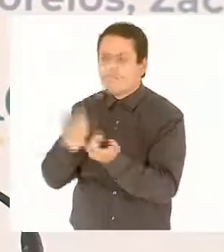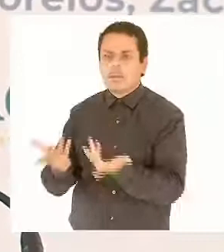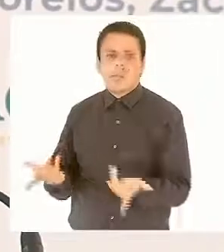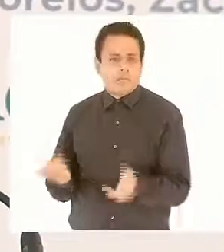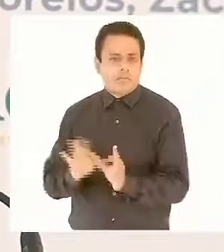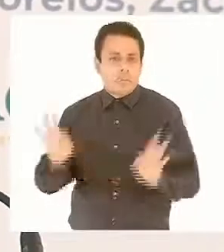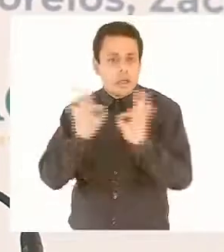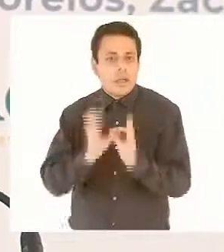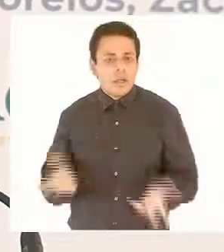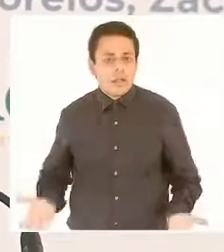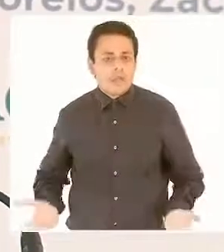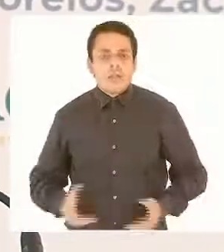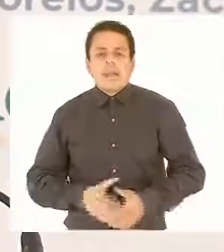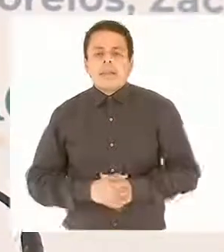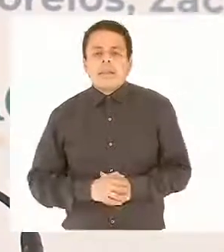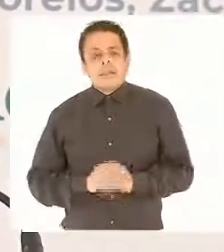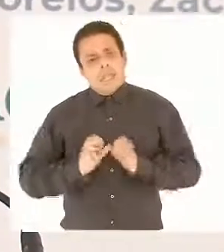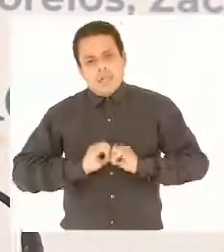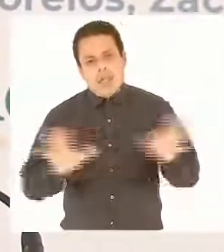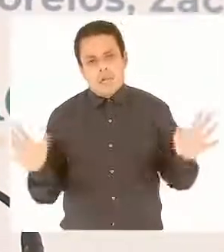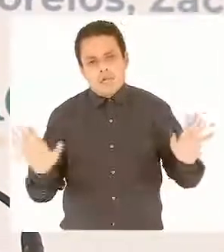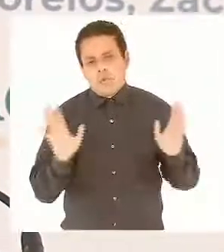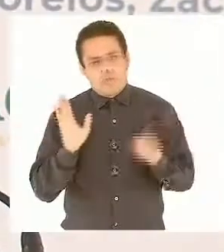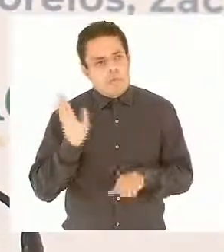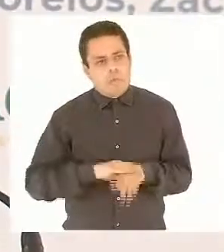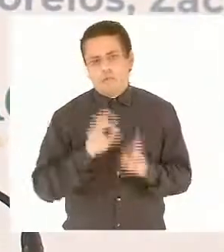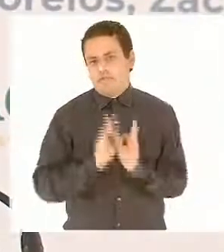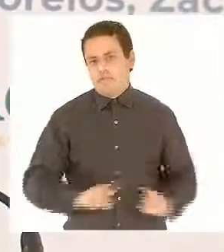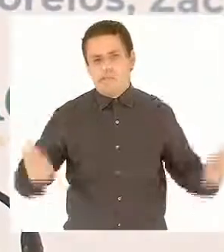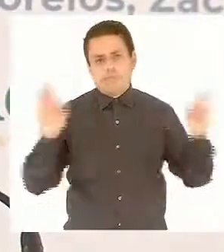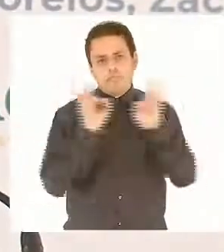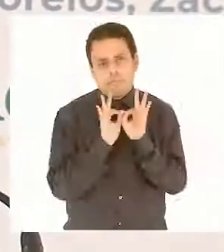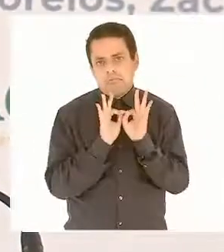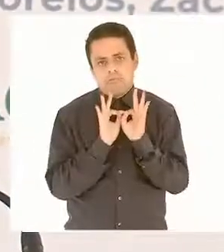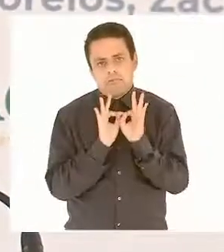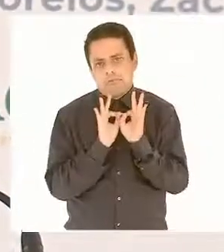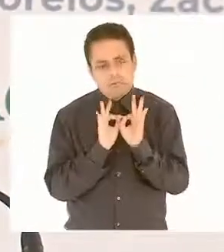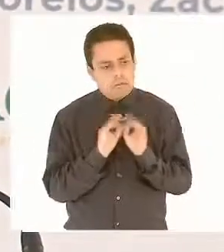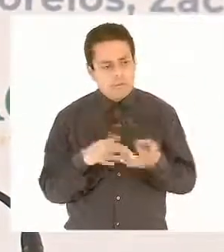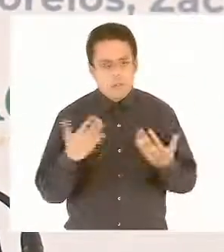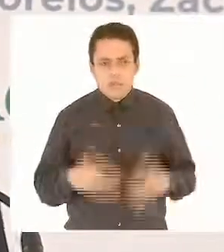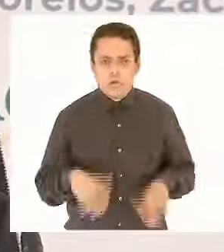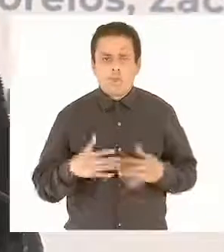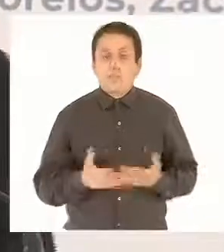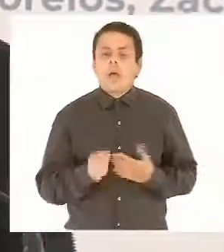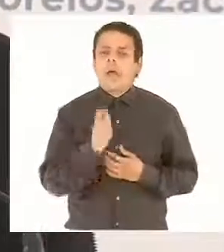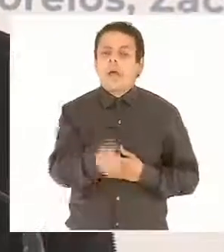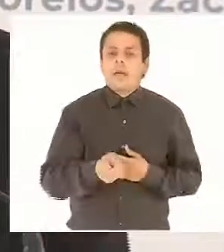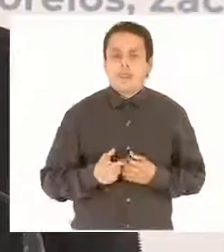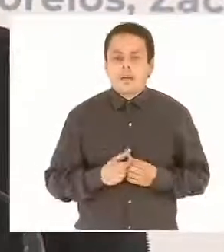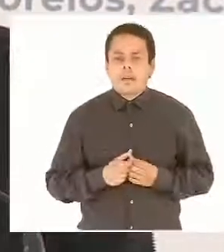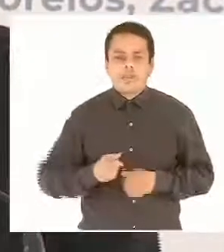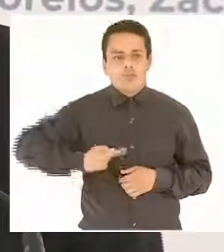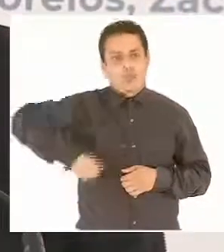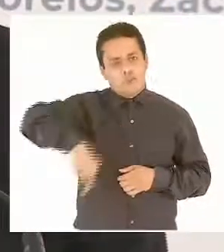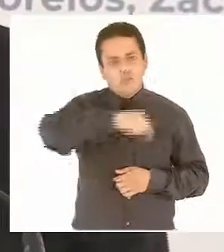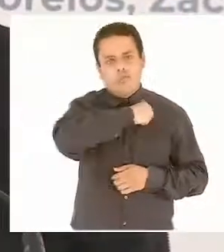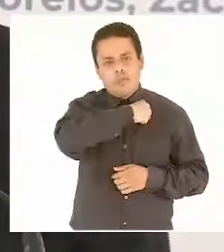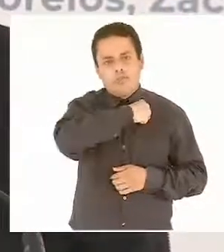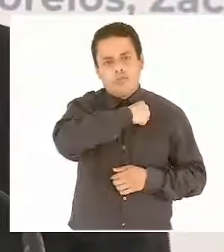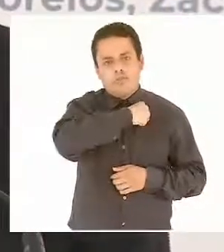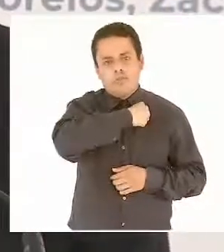Desde luego, lo principal, lo fundamental, es que nosotros